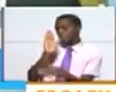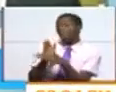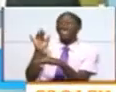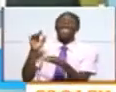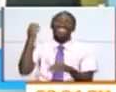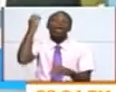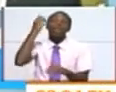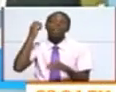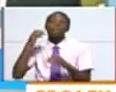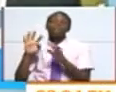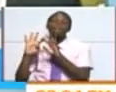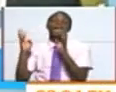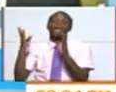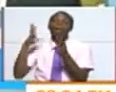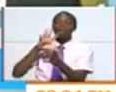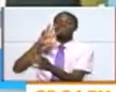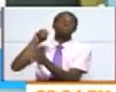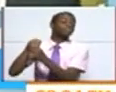Altamira